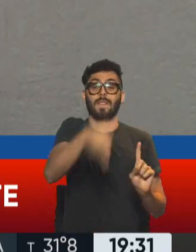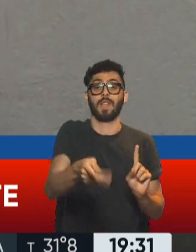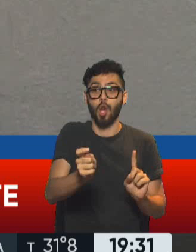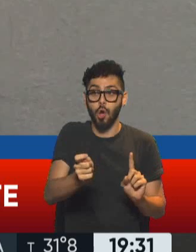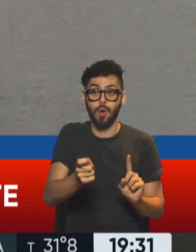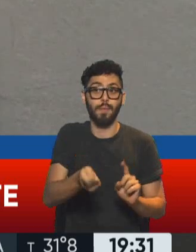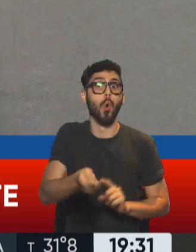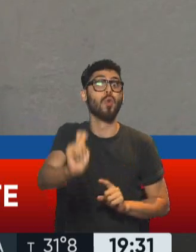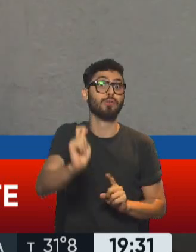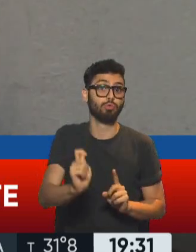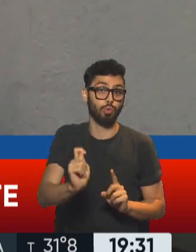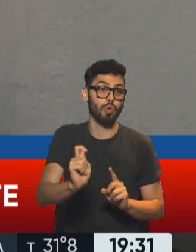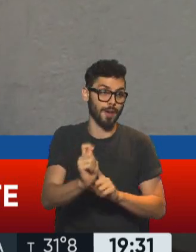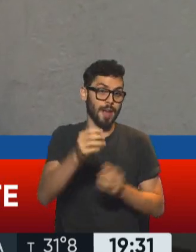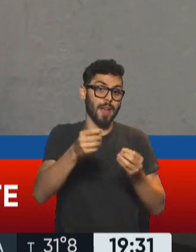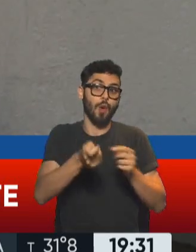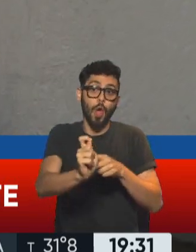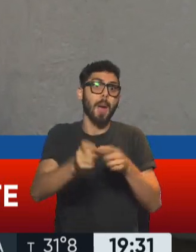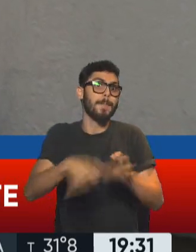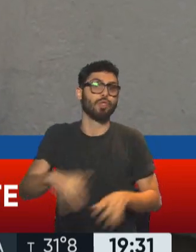que empezó en Nicaragua.